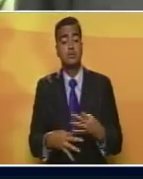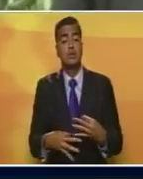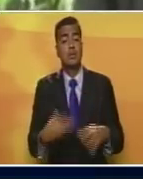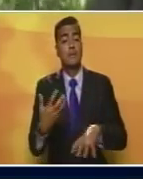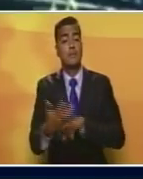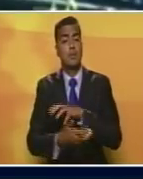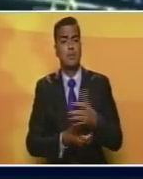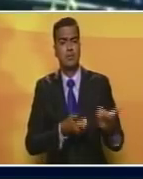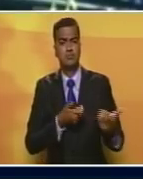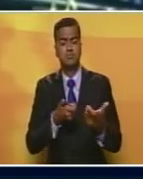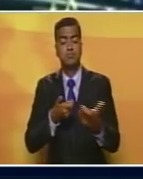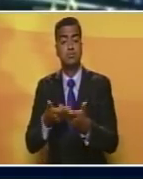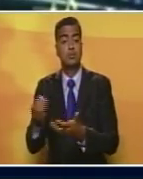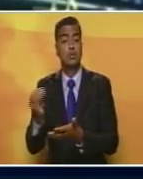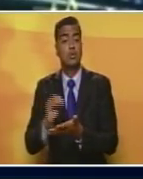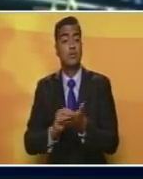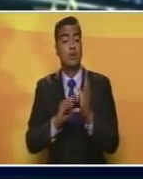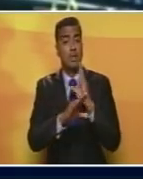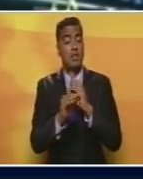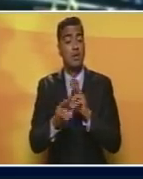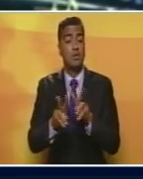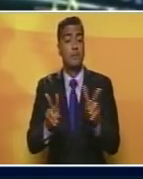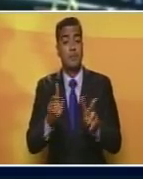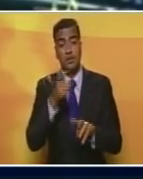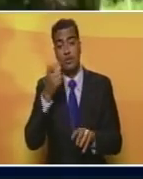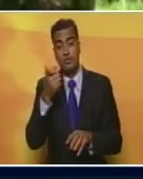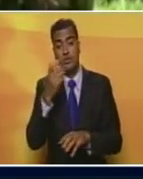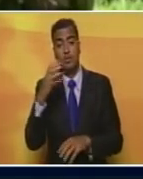imputado no aceptó ninguno de los cargos en su contra.